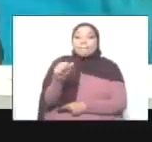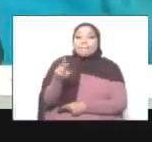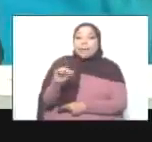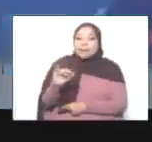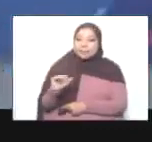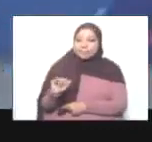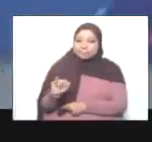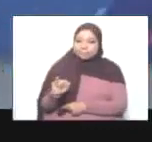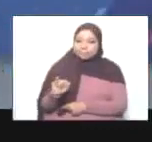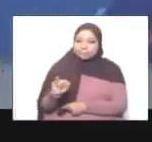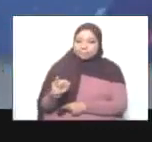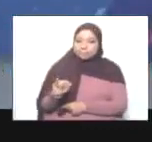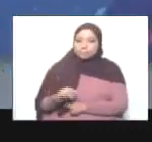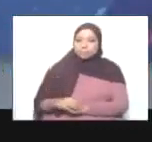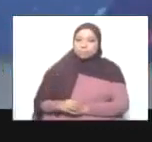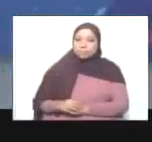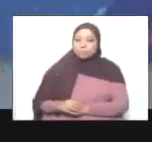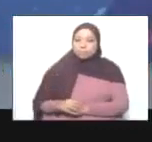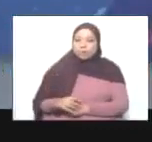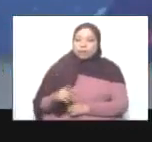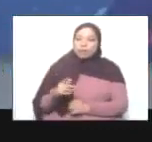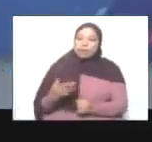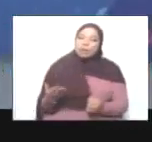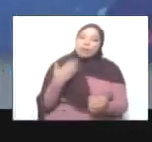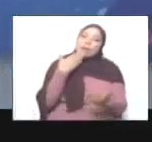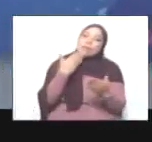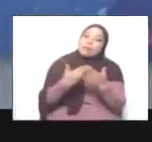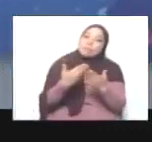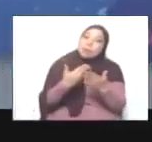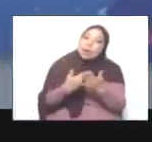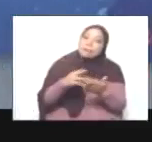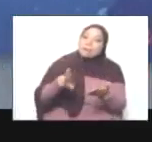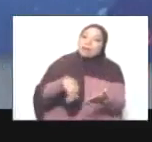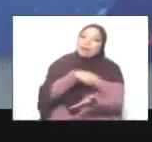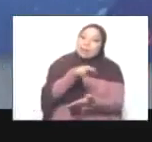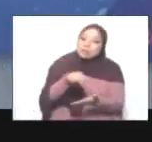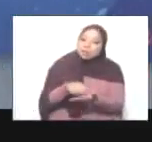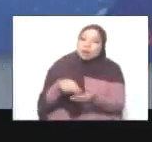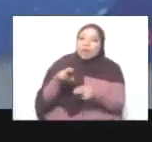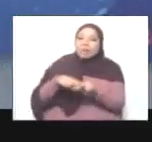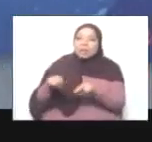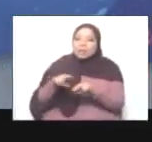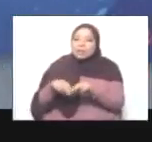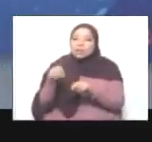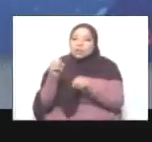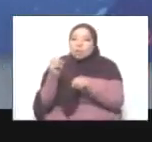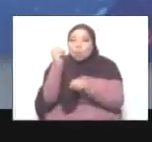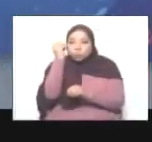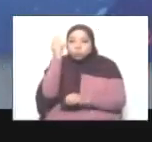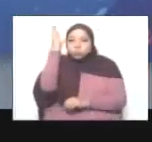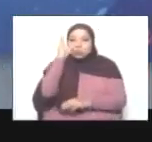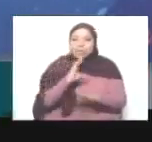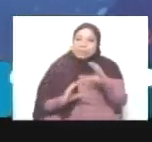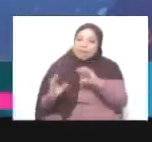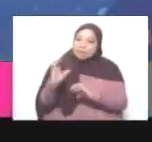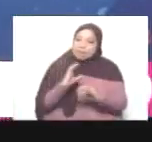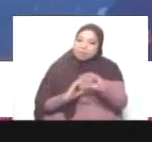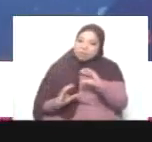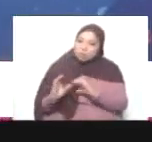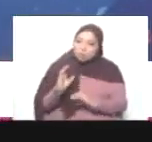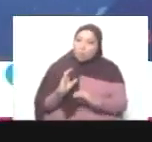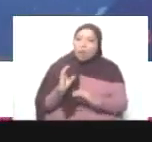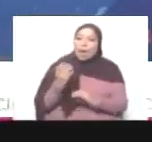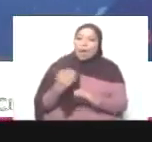Bueno, fíjense, el Programa Nacional Semilleros Científicos, en una de estas aristas, es los núcleos